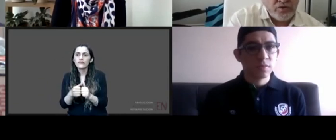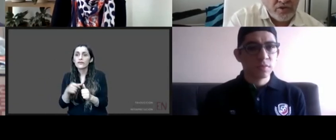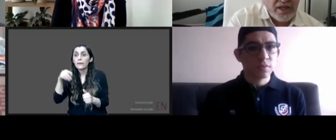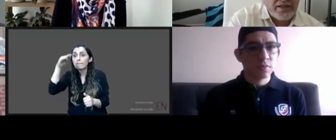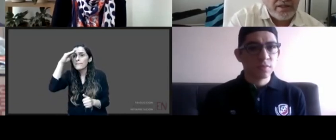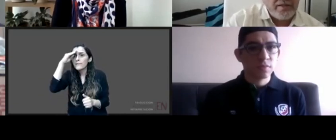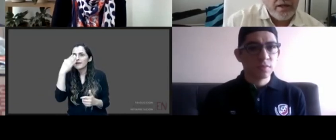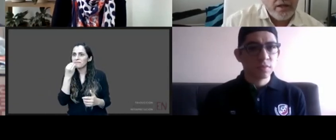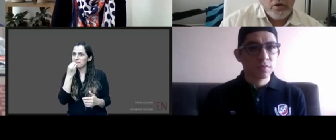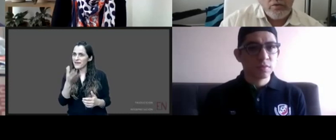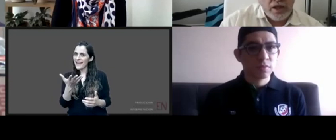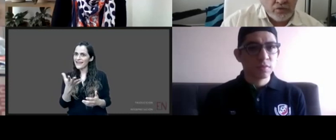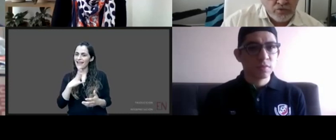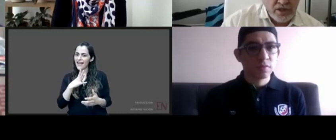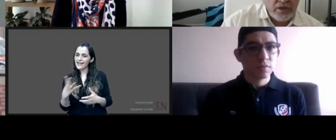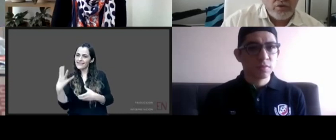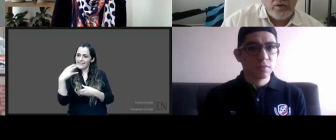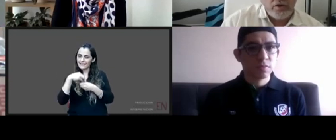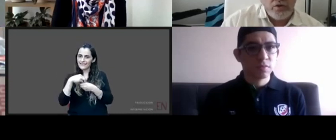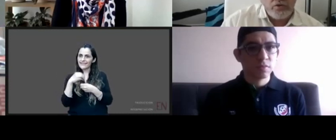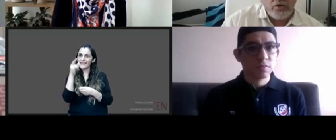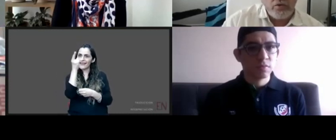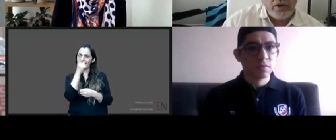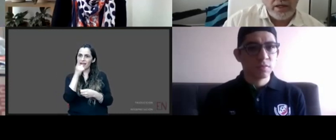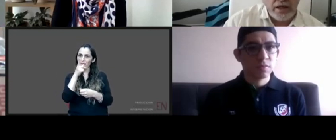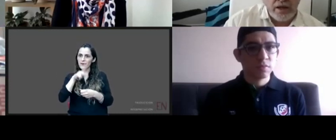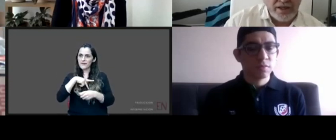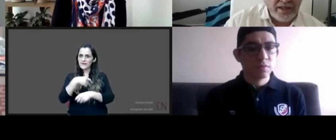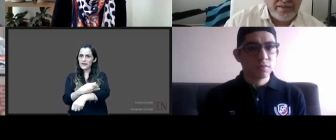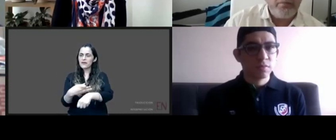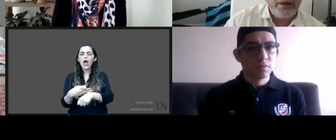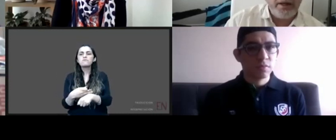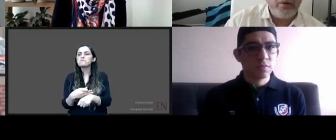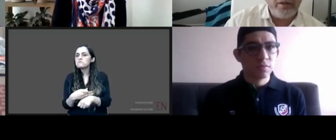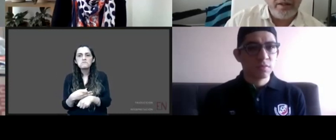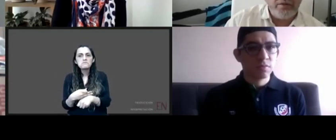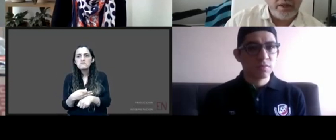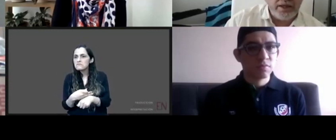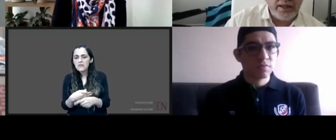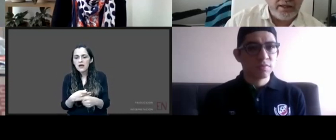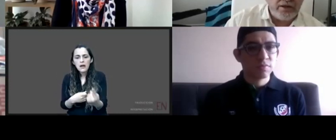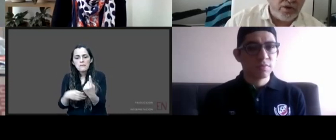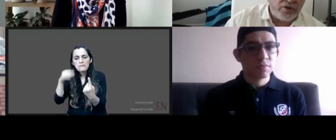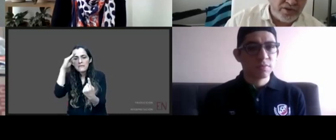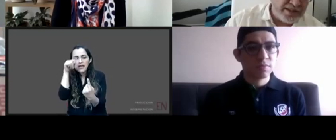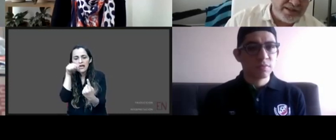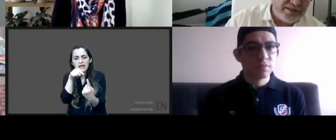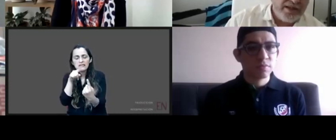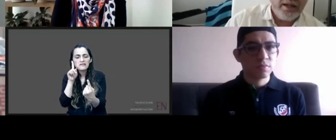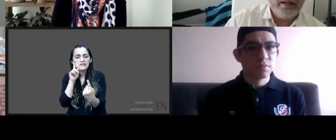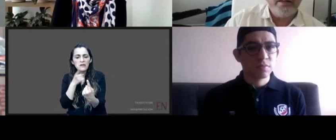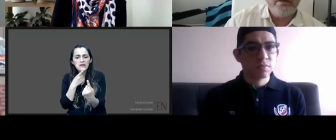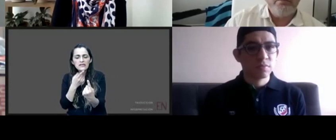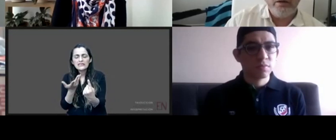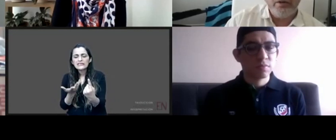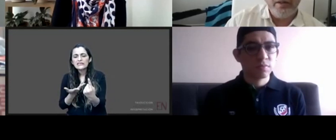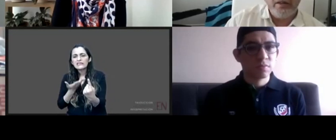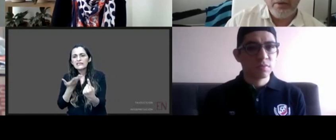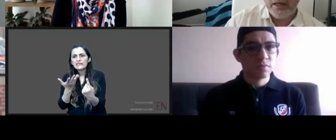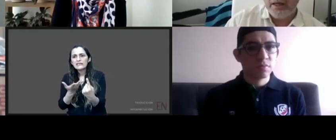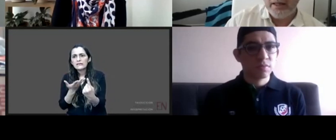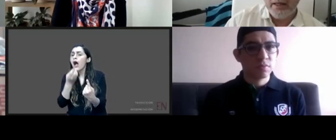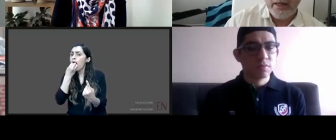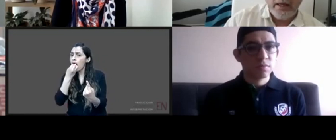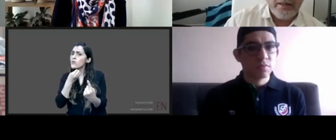sordos señantes, a sus niños incluso, que aunque ya sepan lengua de señas mexicana o adolescentes que ya sepan lengua de